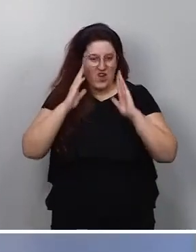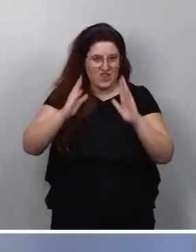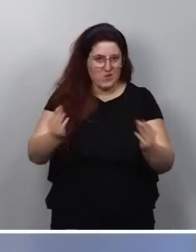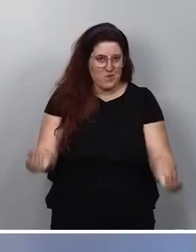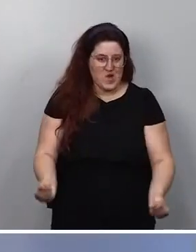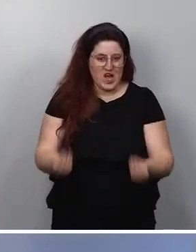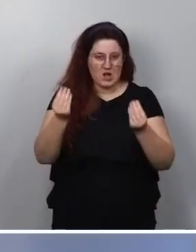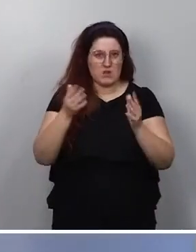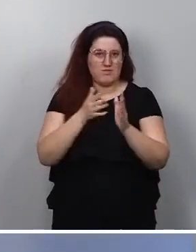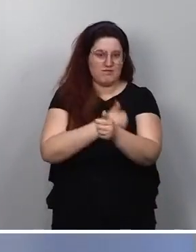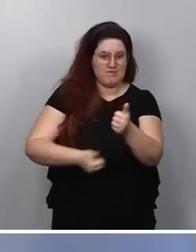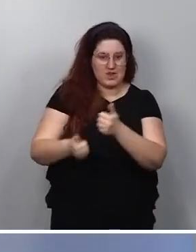prioridad para los poderes públicos